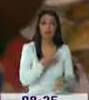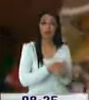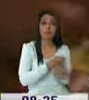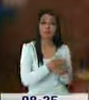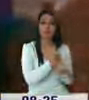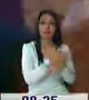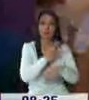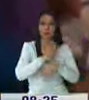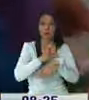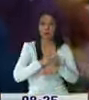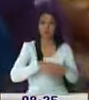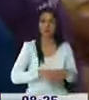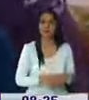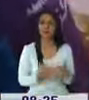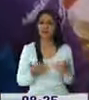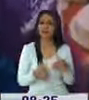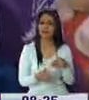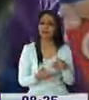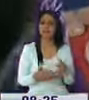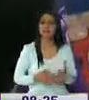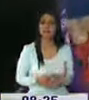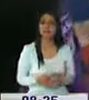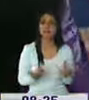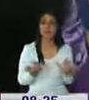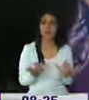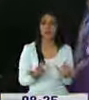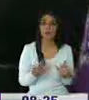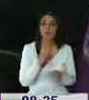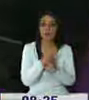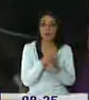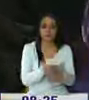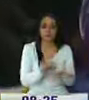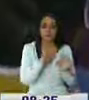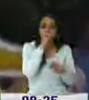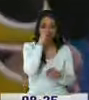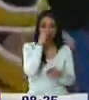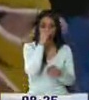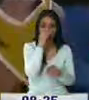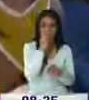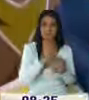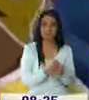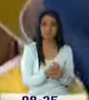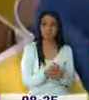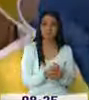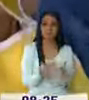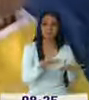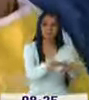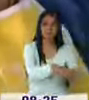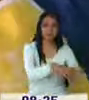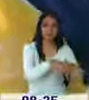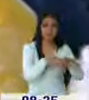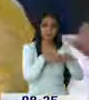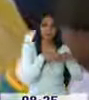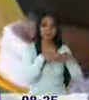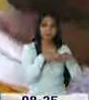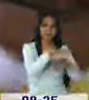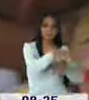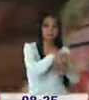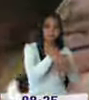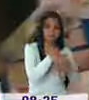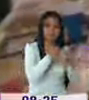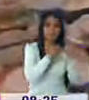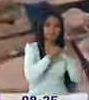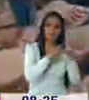van a preparar el día de hoy? ¿Una ensalada? El día de ahora, imagínate, tenemos desde la huerta del Ecuador chía, tenemos quinoa, tenemos